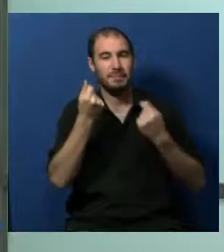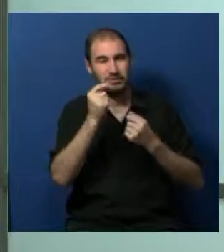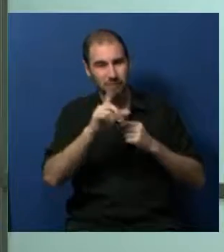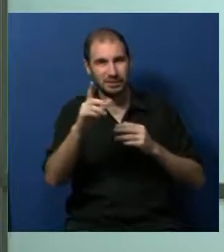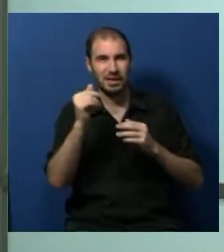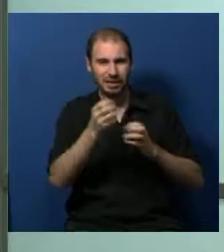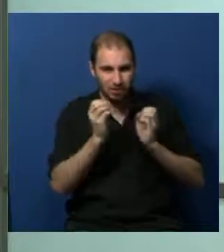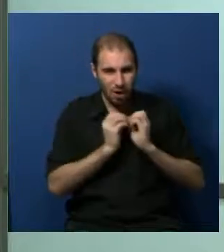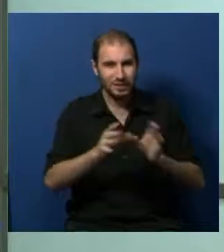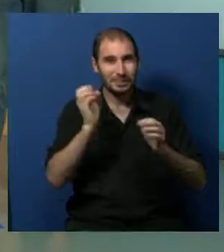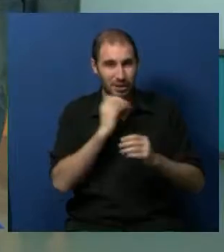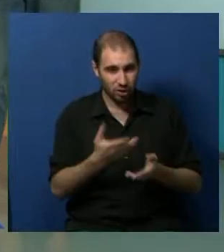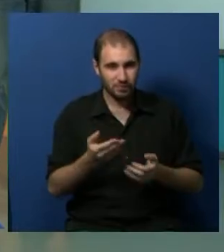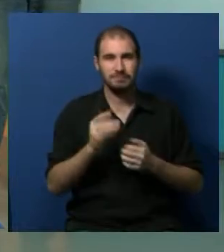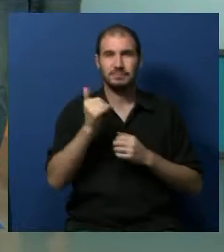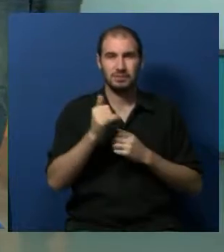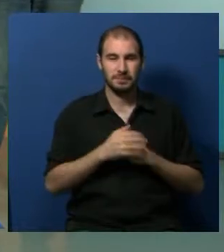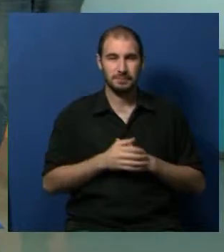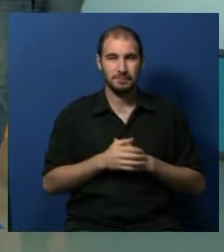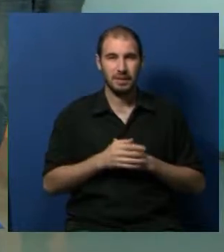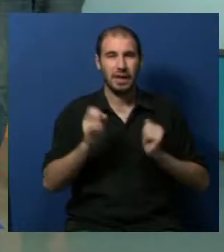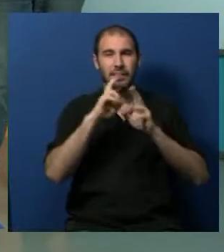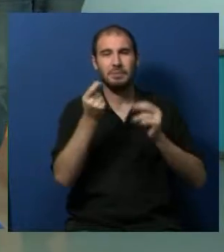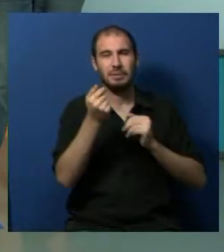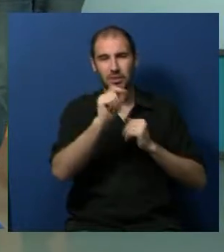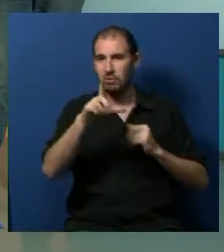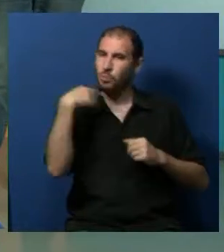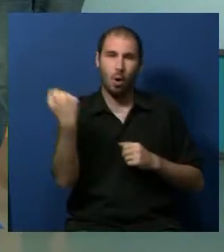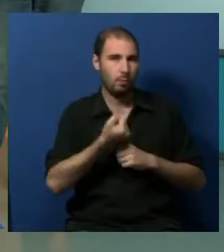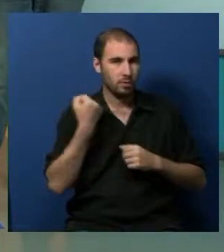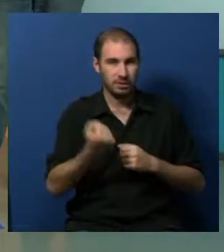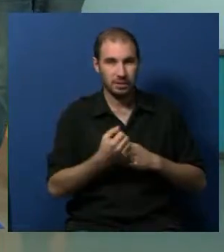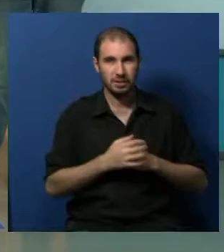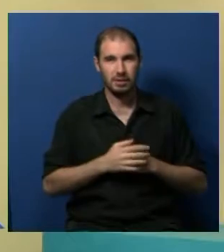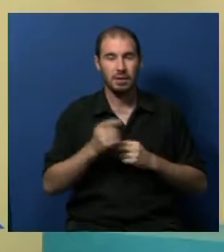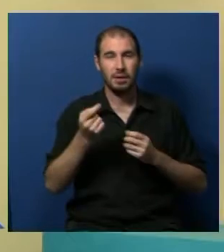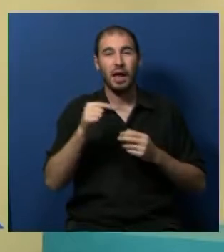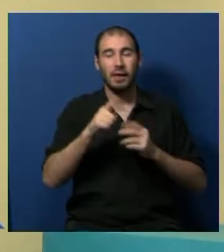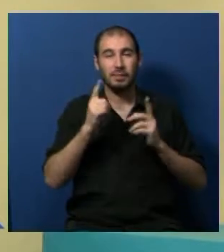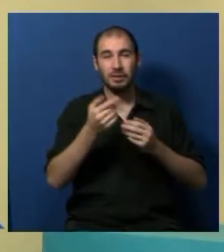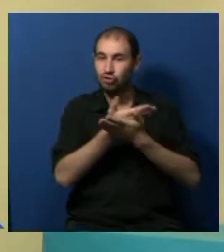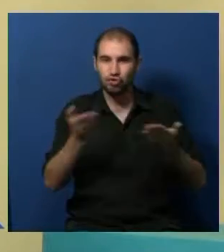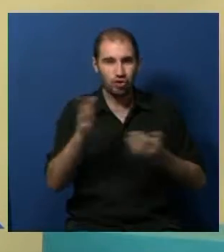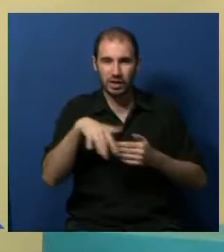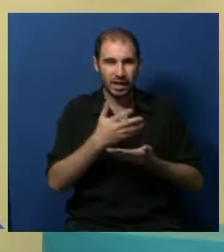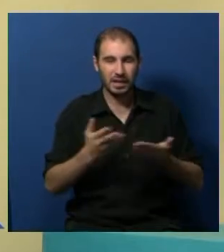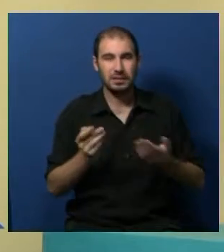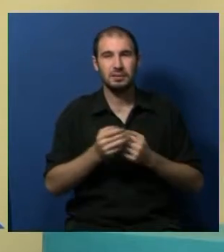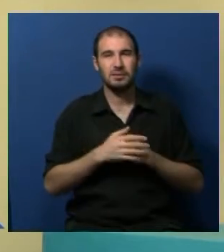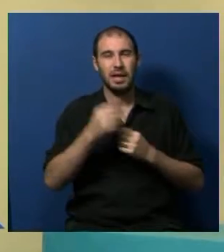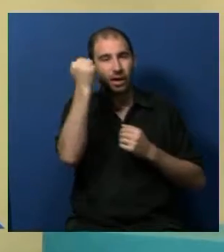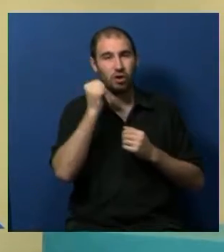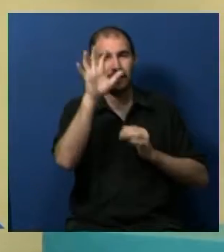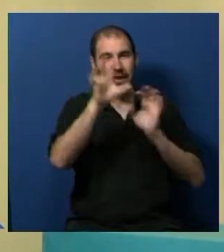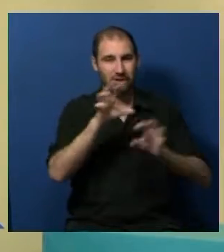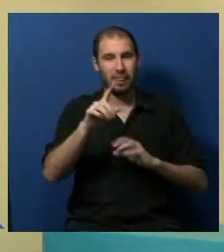es el puntapié para que mejoren, ¿no? Sí, sin duda, el tema de la inflación es fundamental, como yo mencioné hace un momento, para todos, ¿no? Sobre todo para las economías